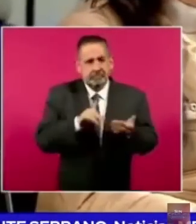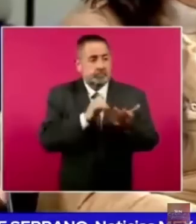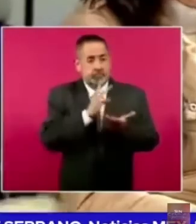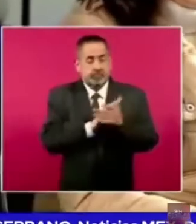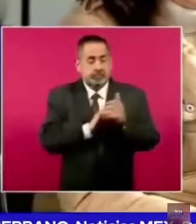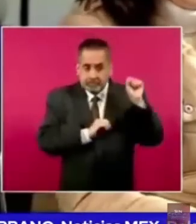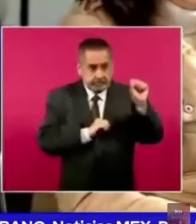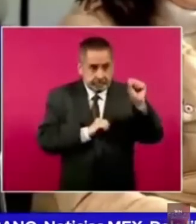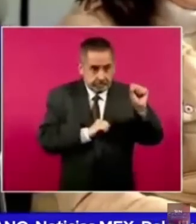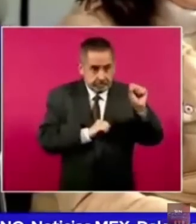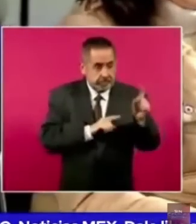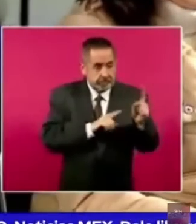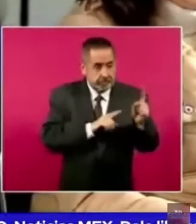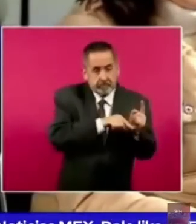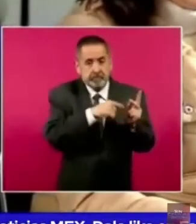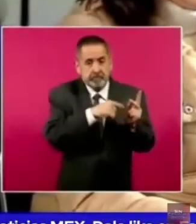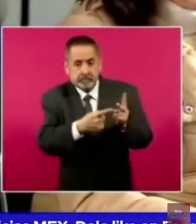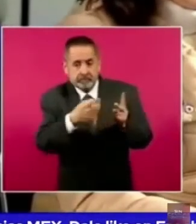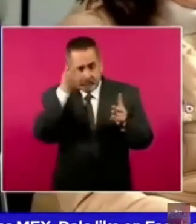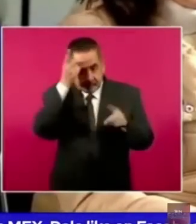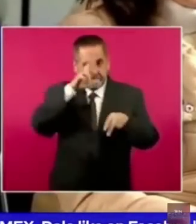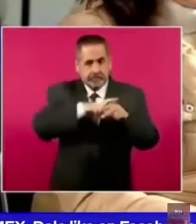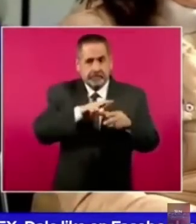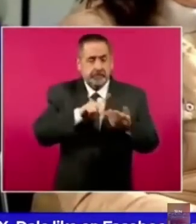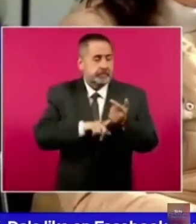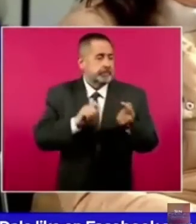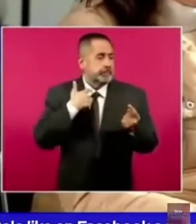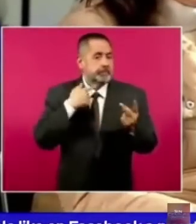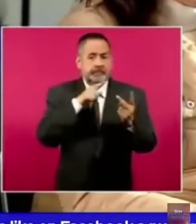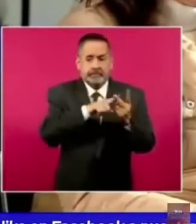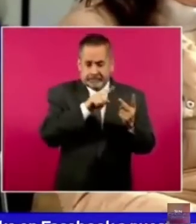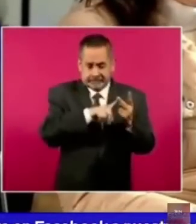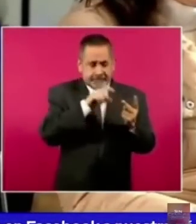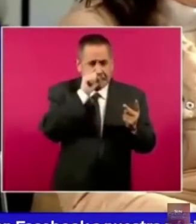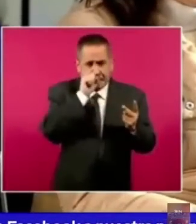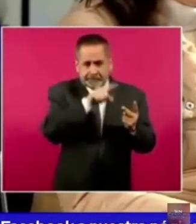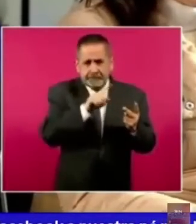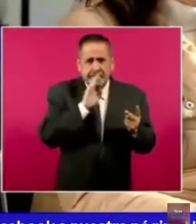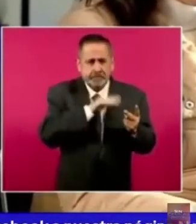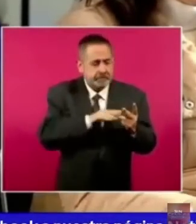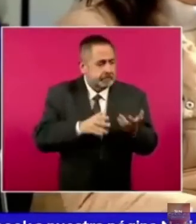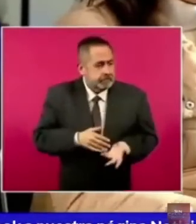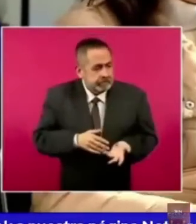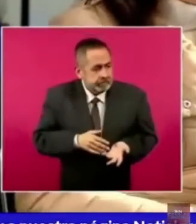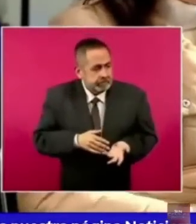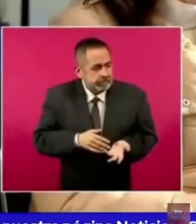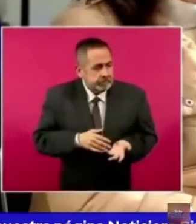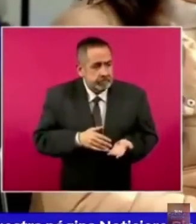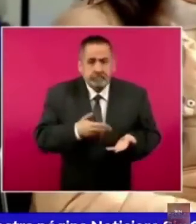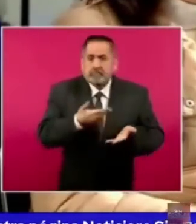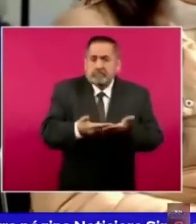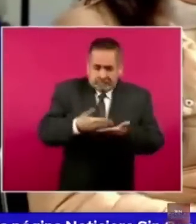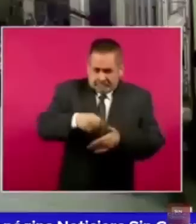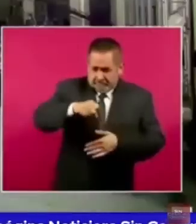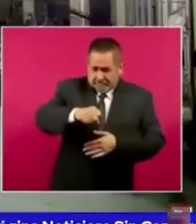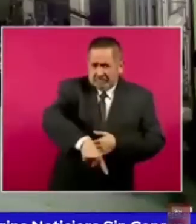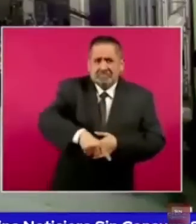sindicato, sino también de la dirección, de las direcciones pasadas, y lo trasladaría a esta también.